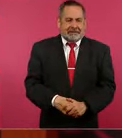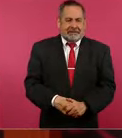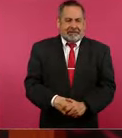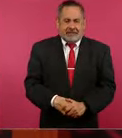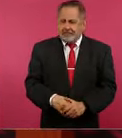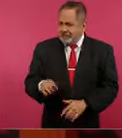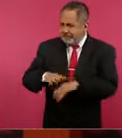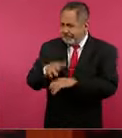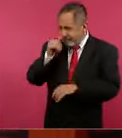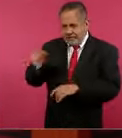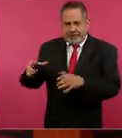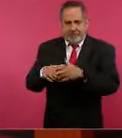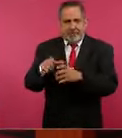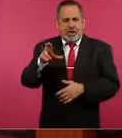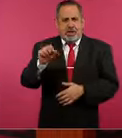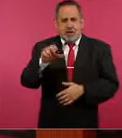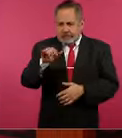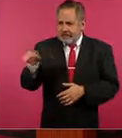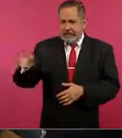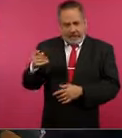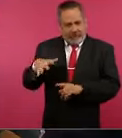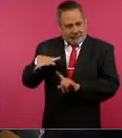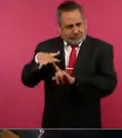Reclámenle a Rosa Isela.